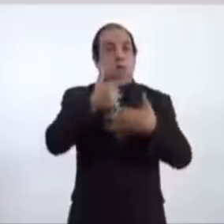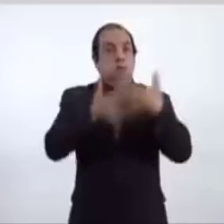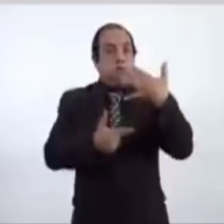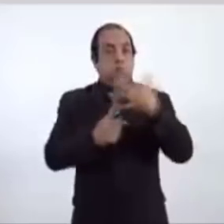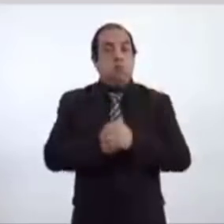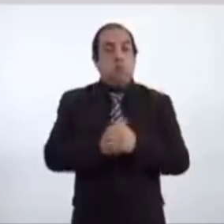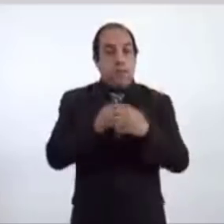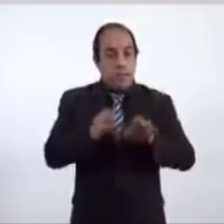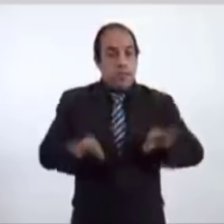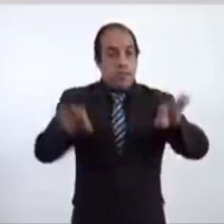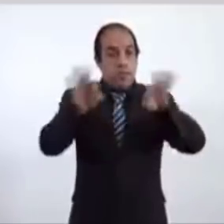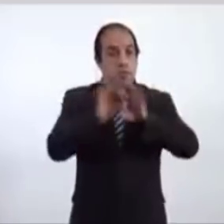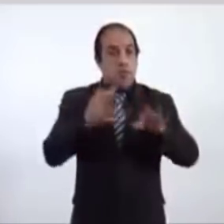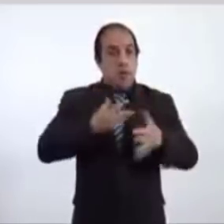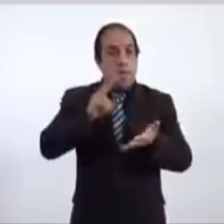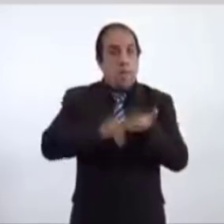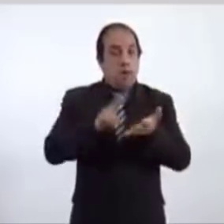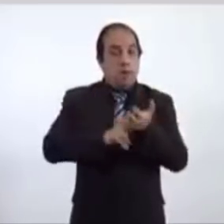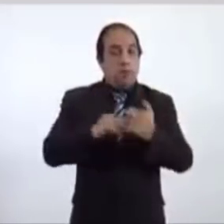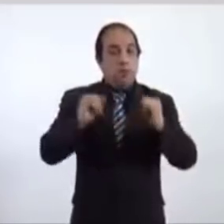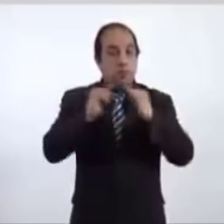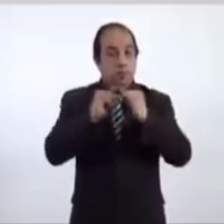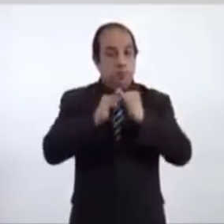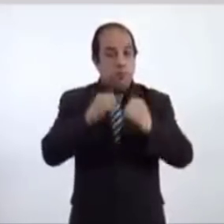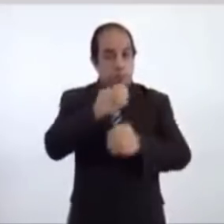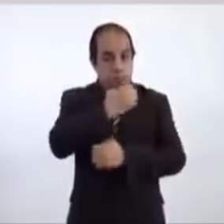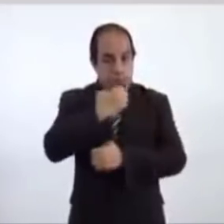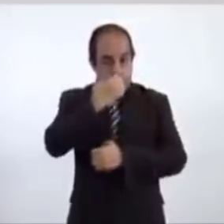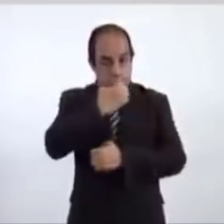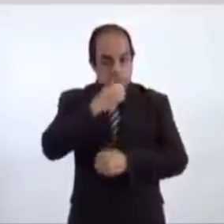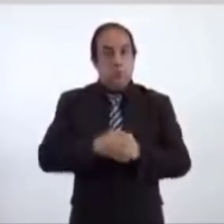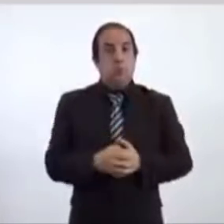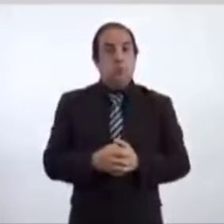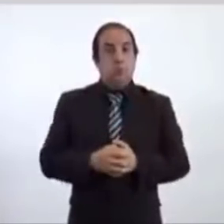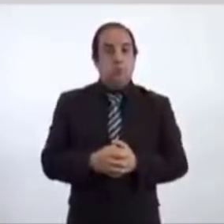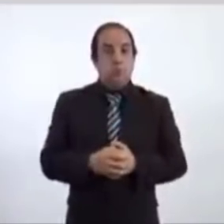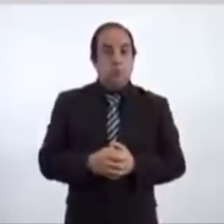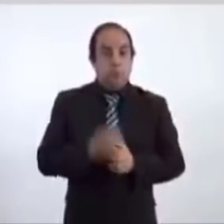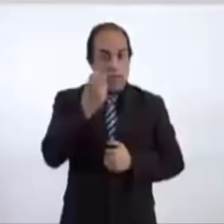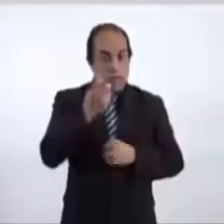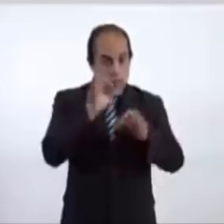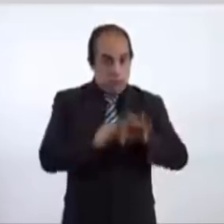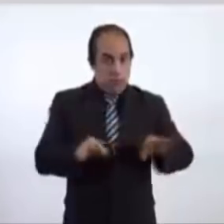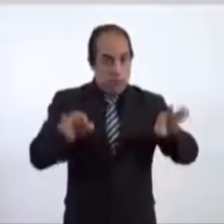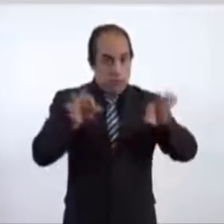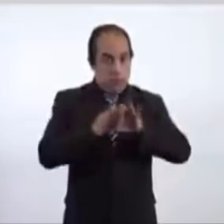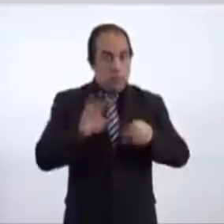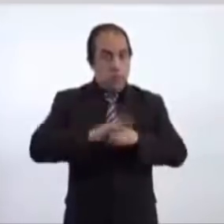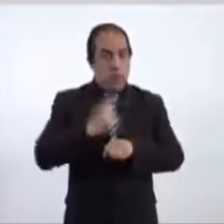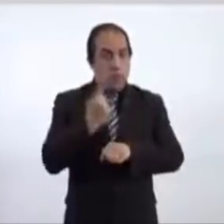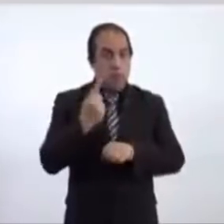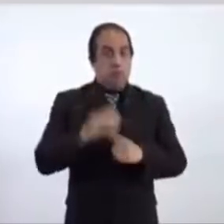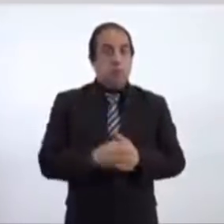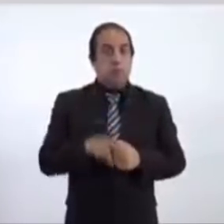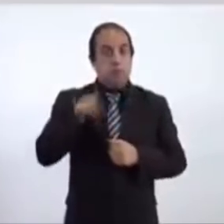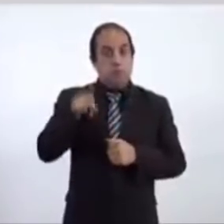importante aquí que haya una validación de la propia institución escolar. Eso es importante porque pues si